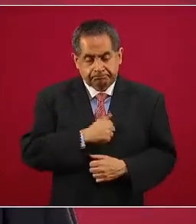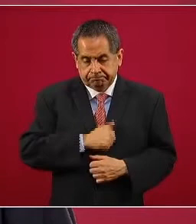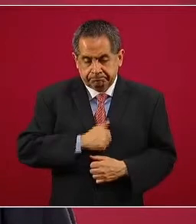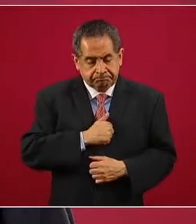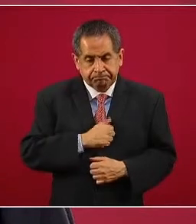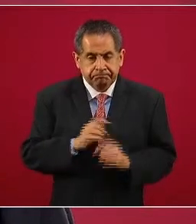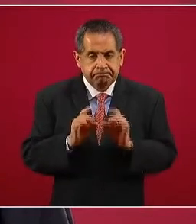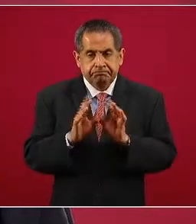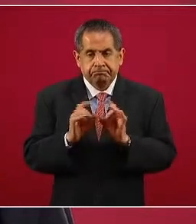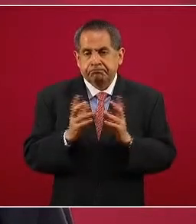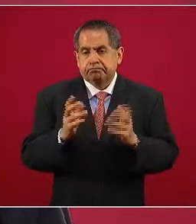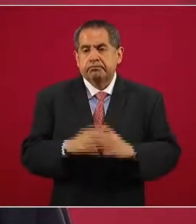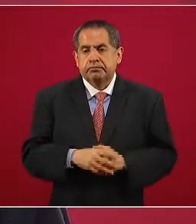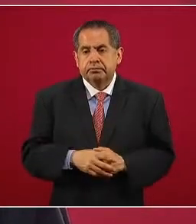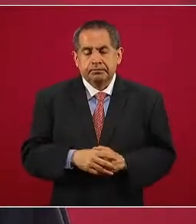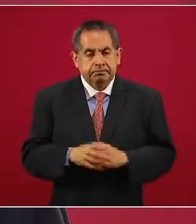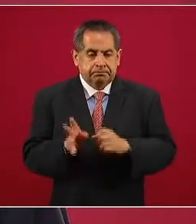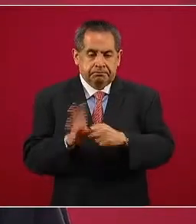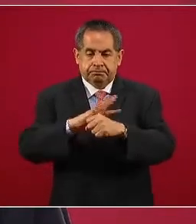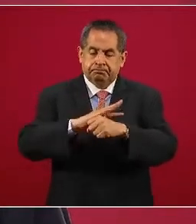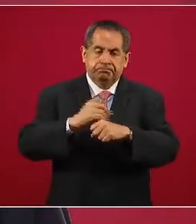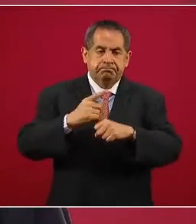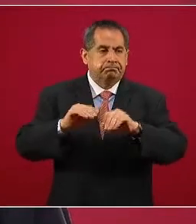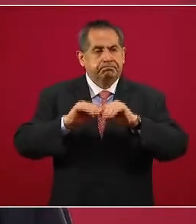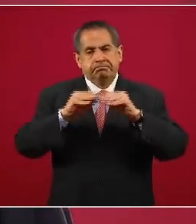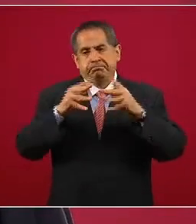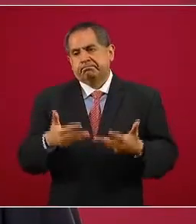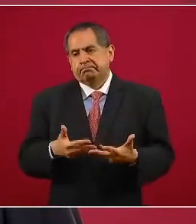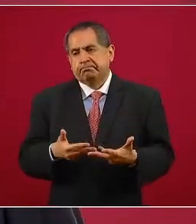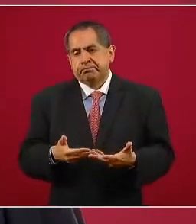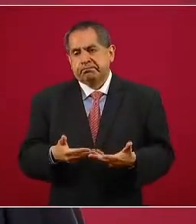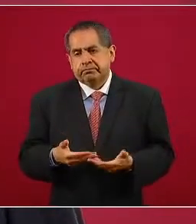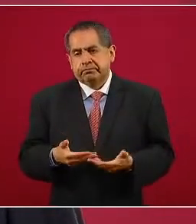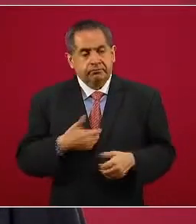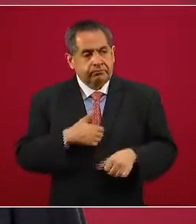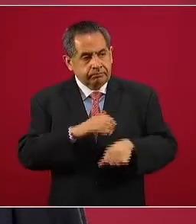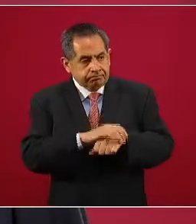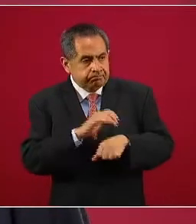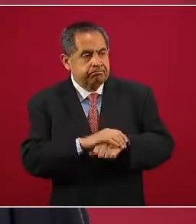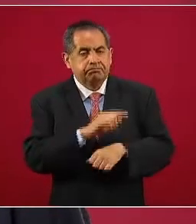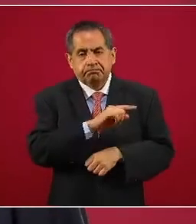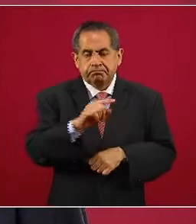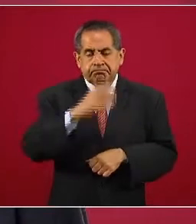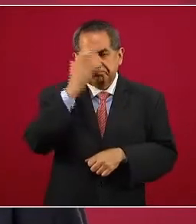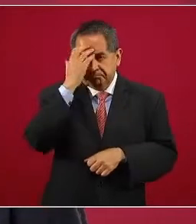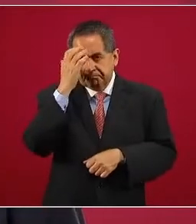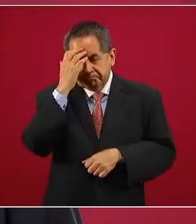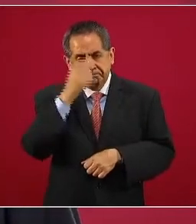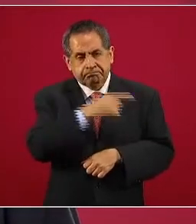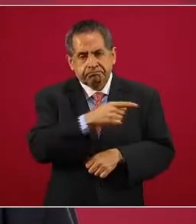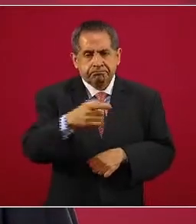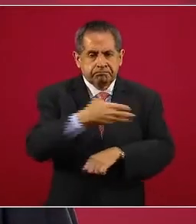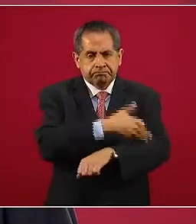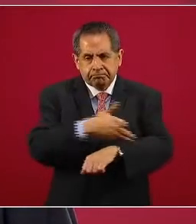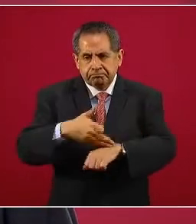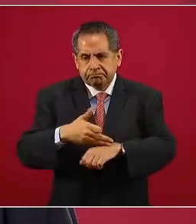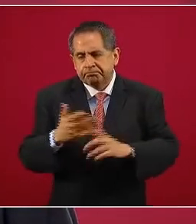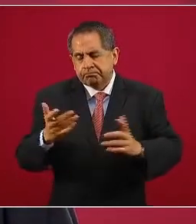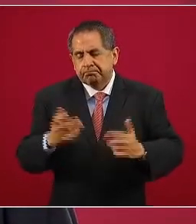lamentablemente, ¿no? En estos casos, es una pandemia y amigos y conocidos y